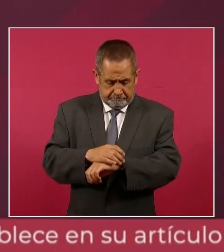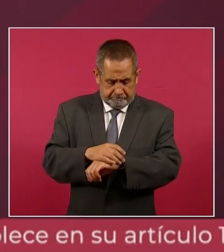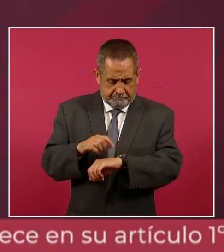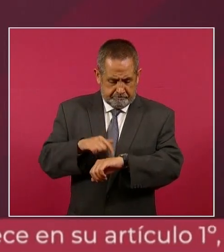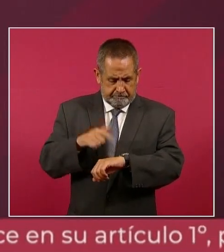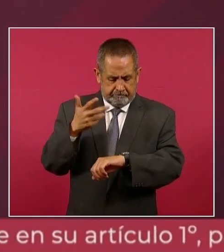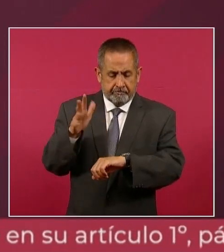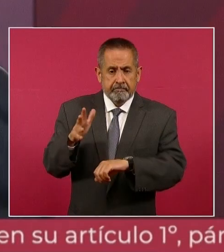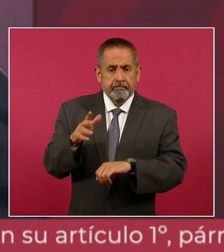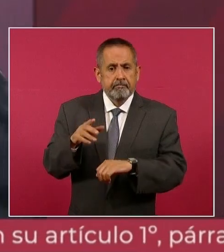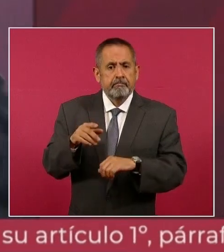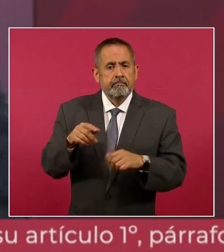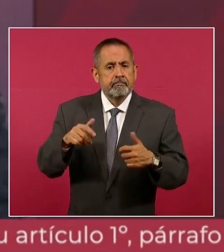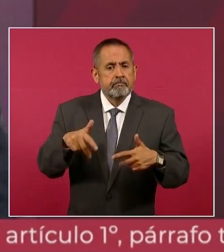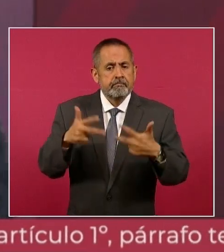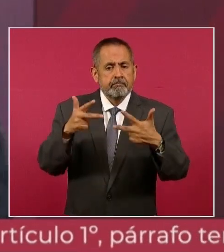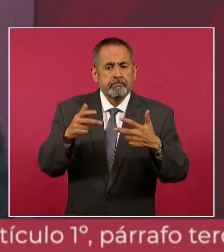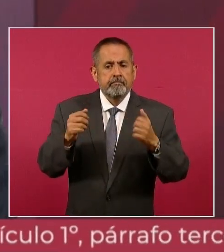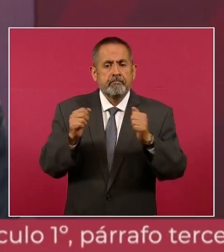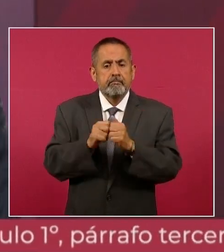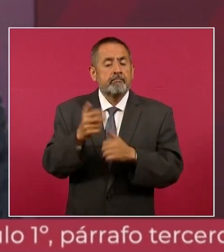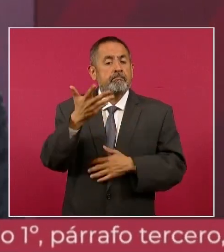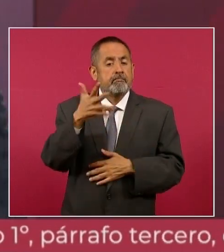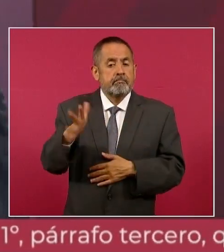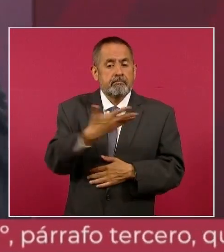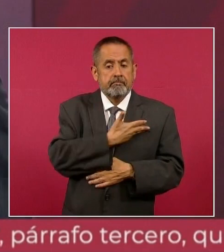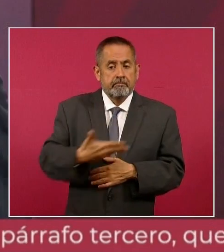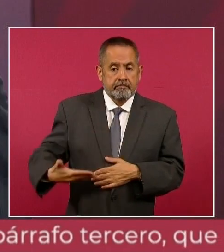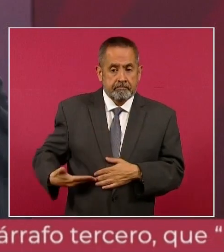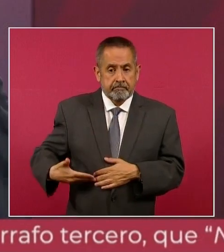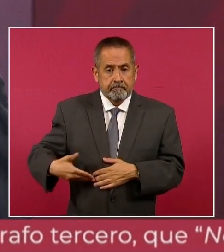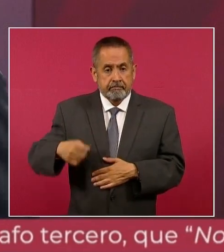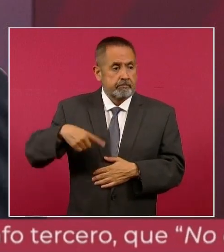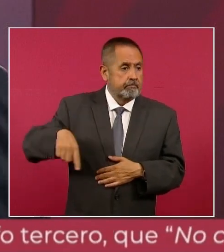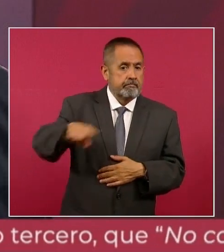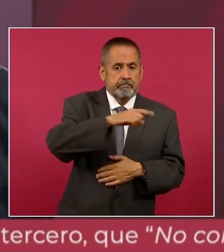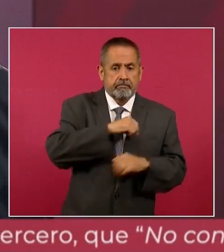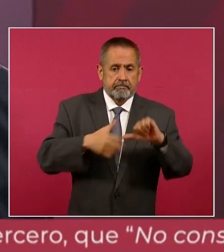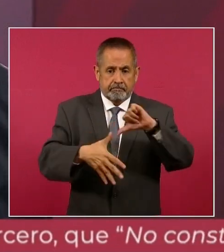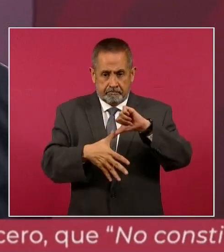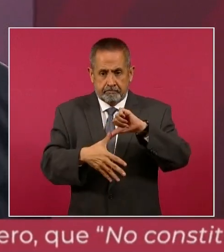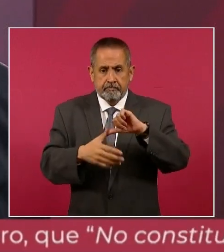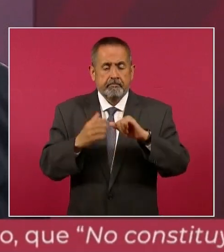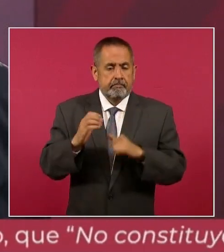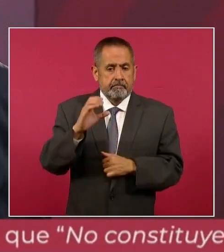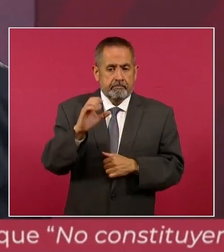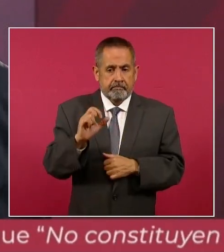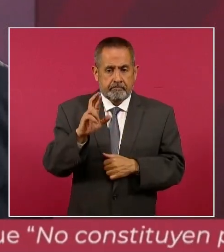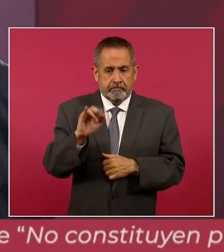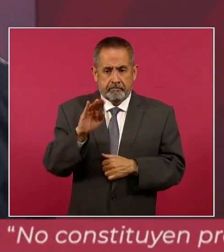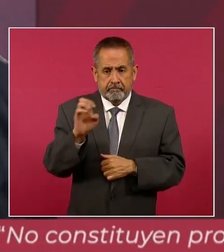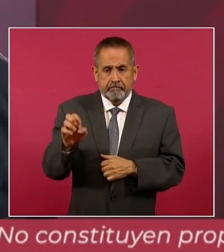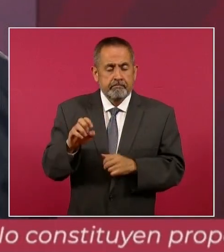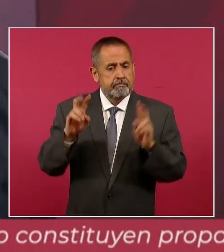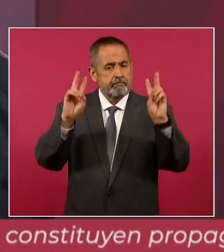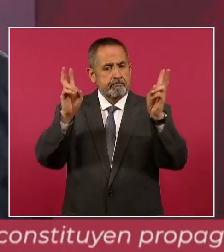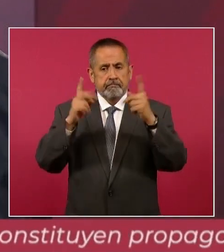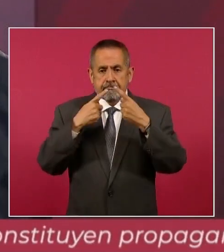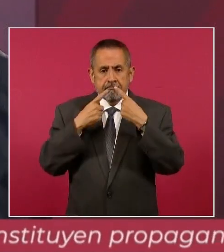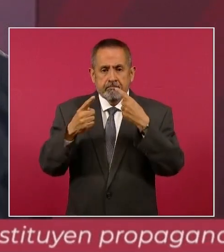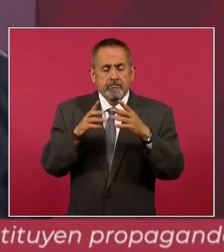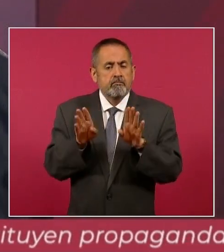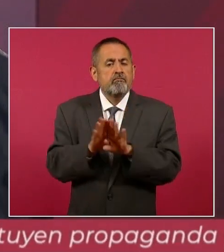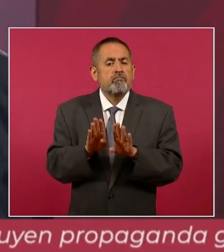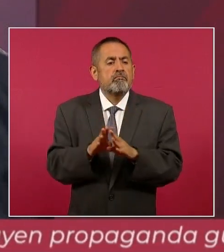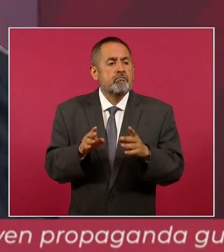un encuentro con 10 presidentes de América Latina y del Caribe. El tema es